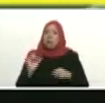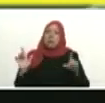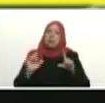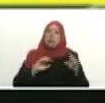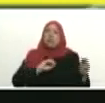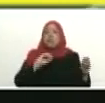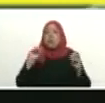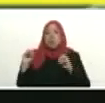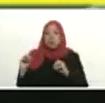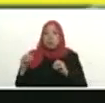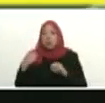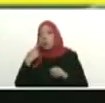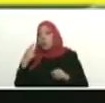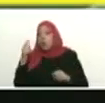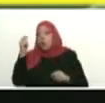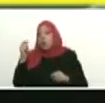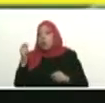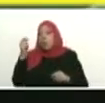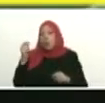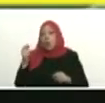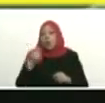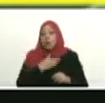Estaba viendo al diputado Jorge Rodríguez hoy